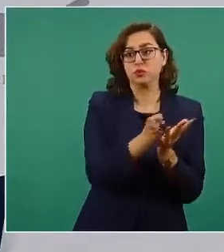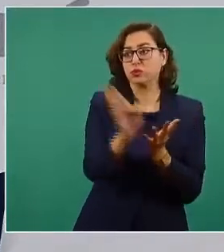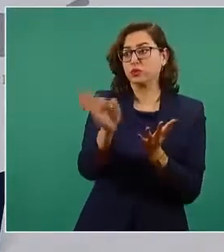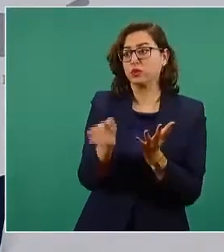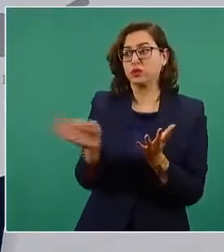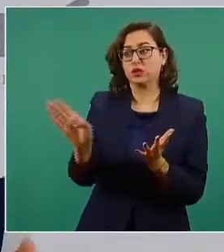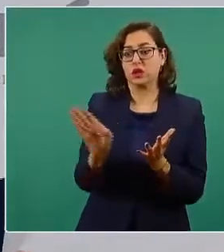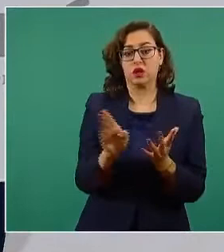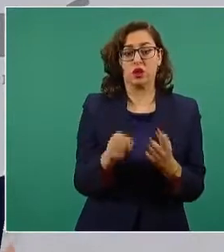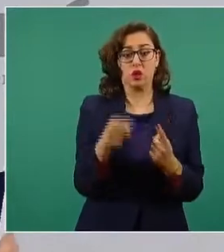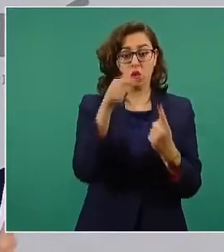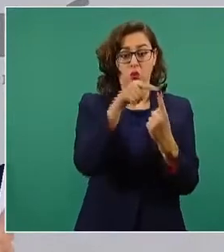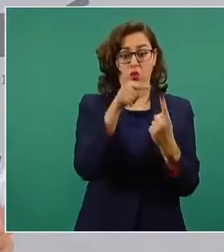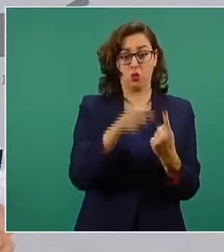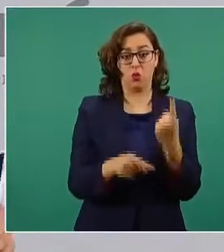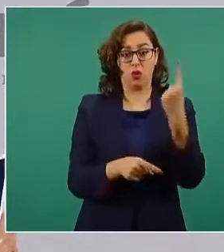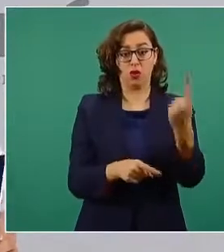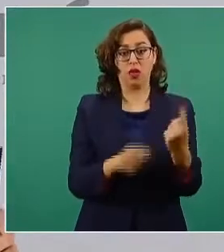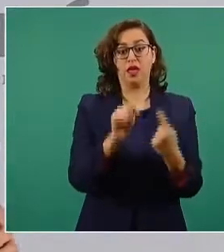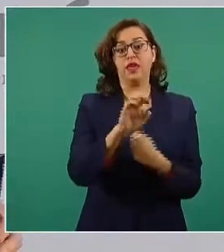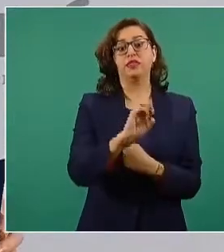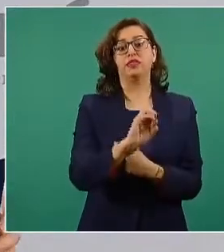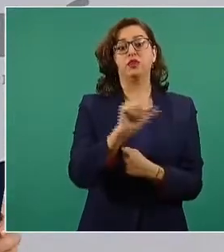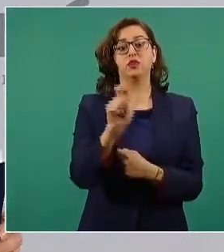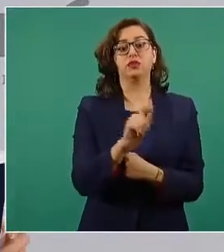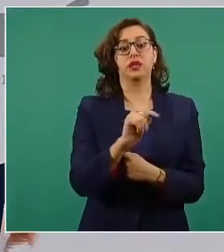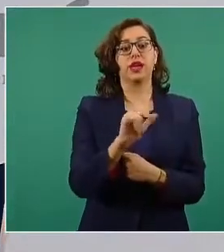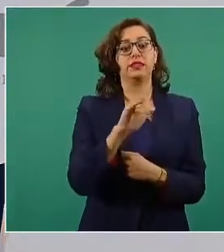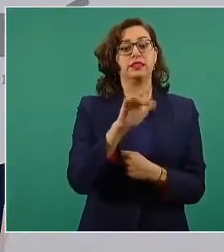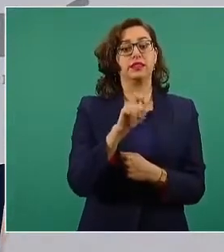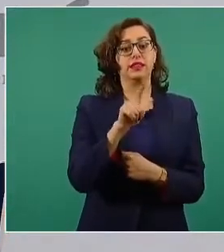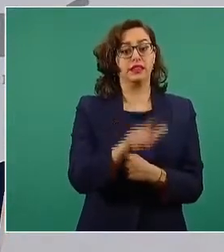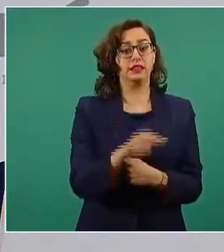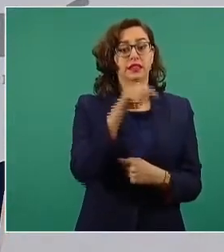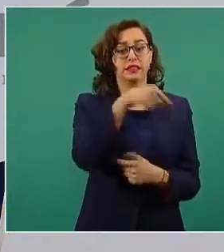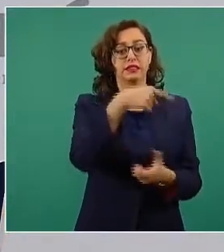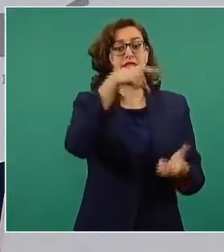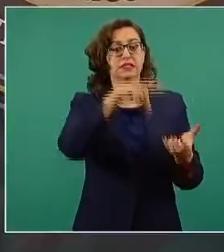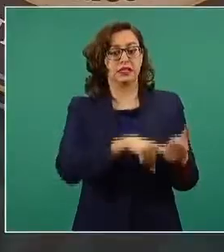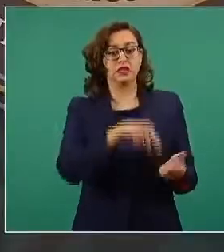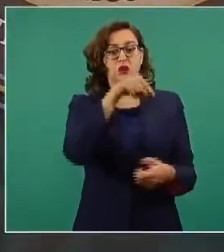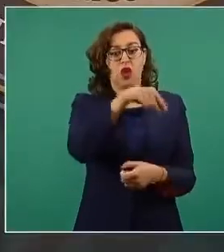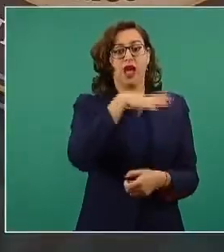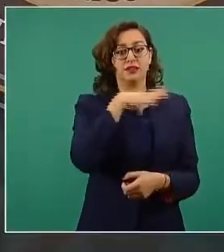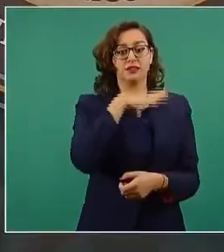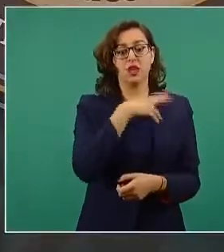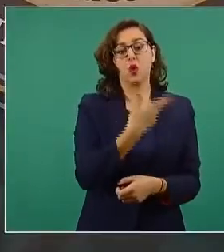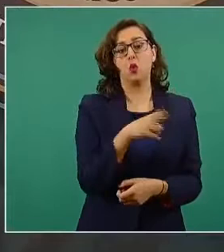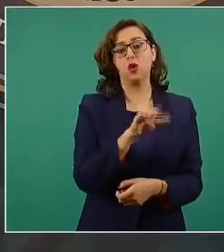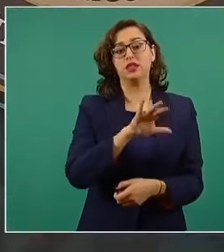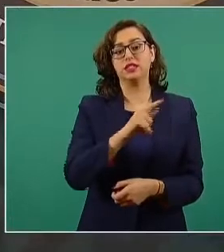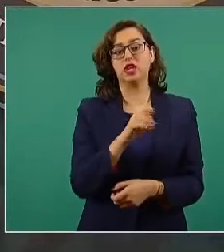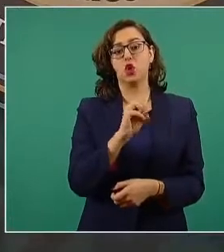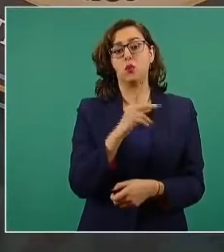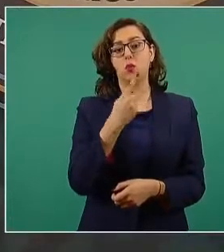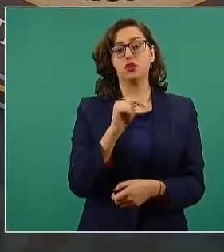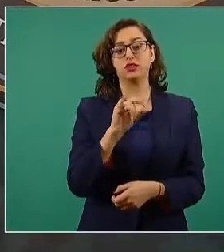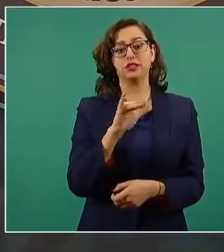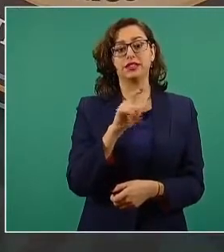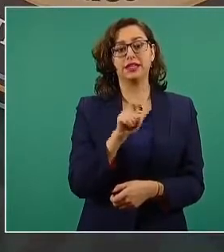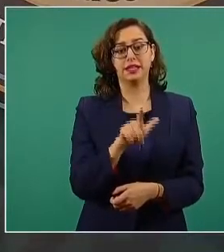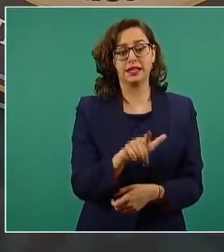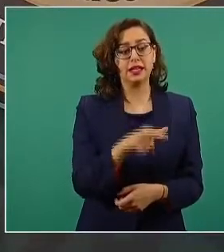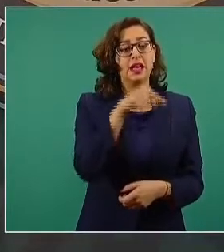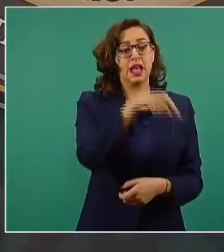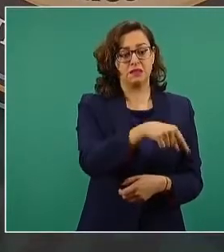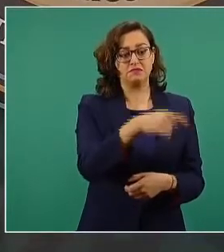ellos identificado como Tezcoatl, quien cargaba a Huitzilopochtli. Según el mito, Huitzilopochtli ordenó